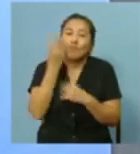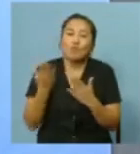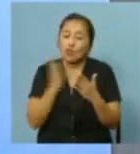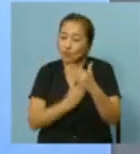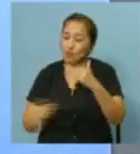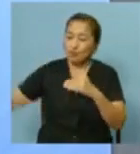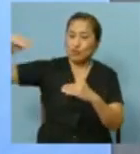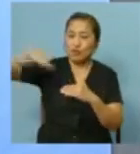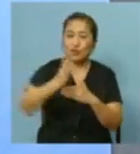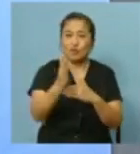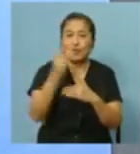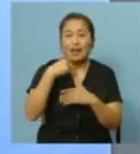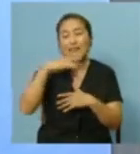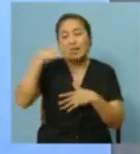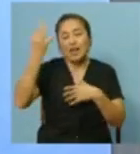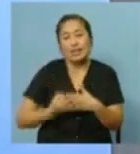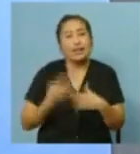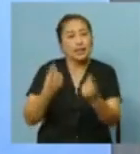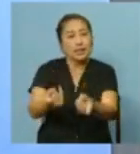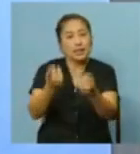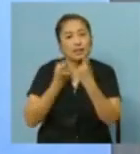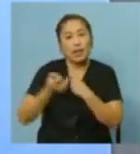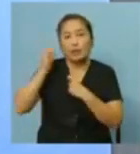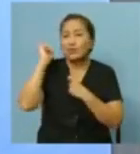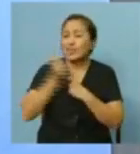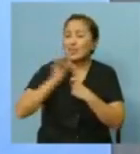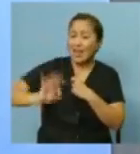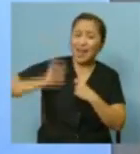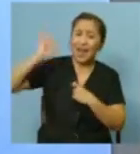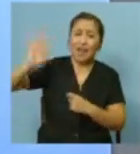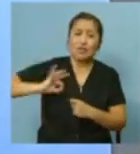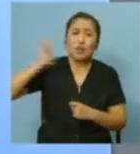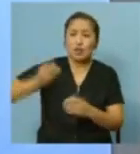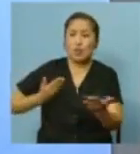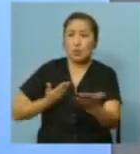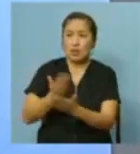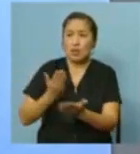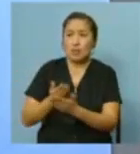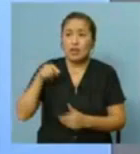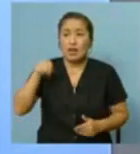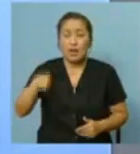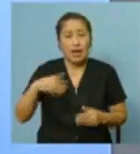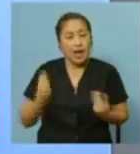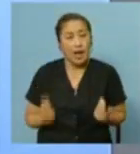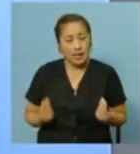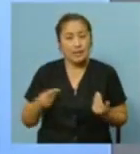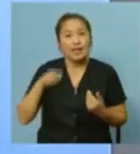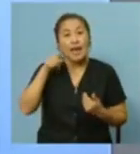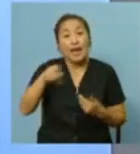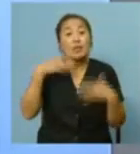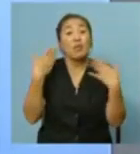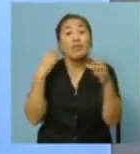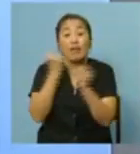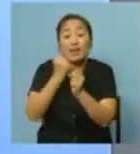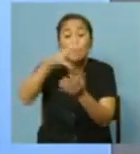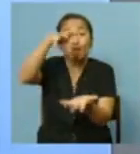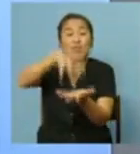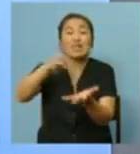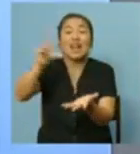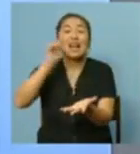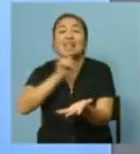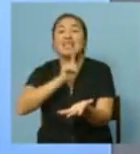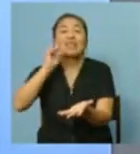nuevo acceso que realmente en un requerimiento por años allí se podría instalar la planta de baterías de litio